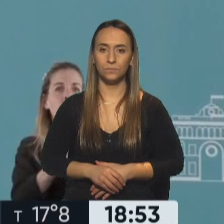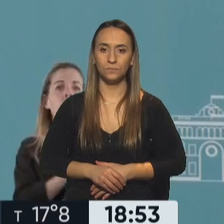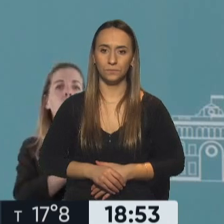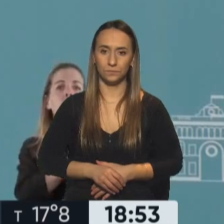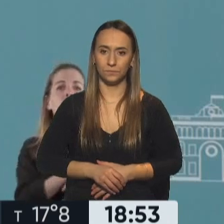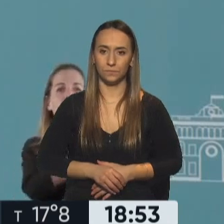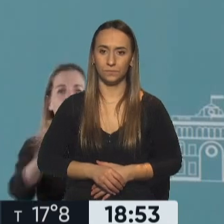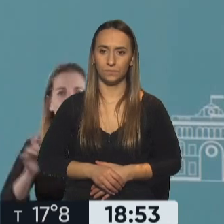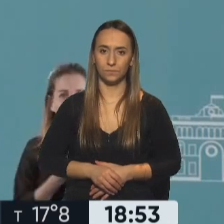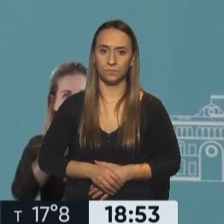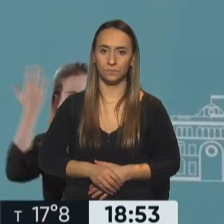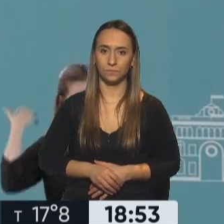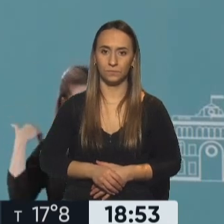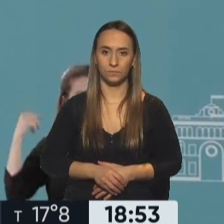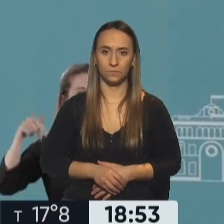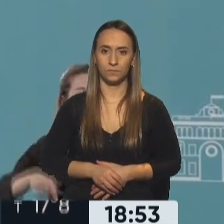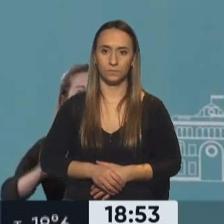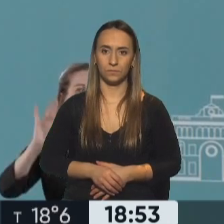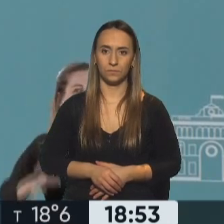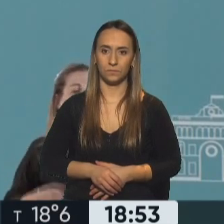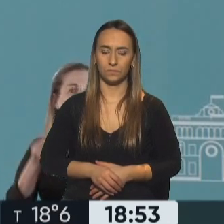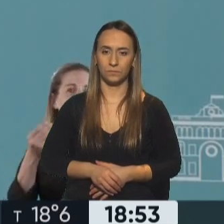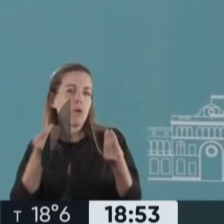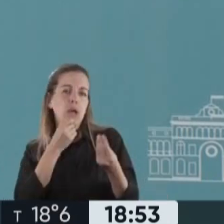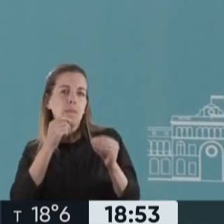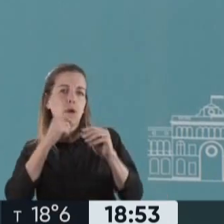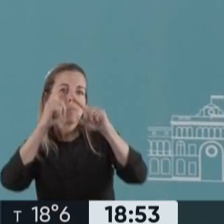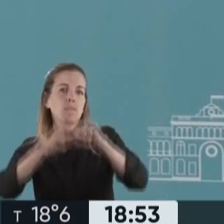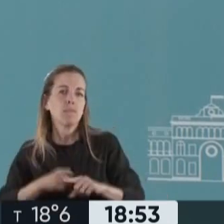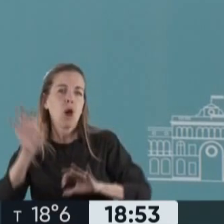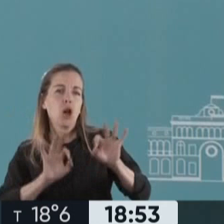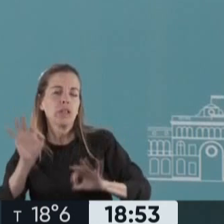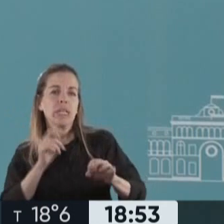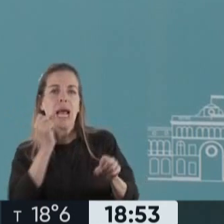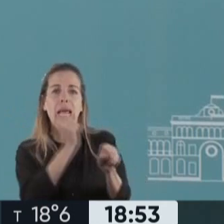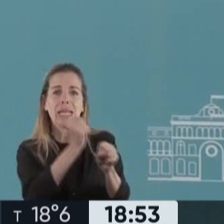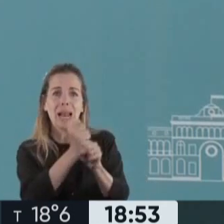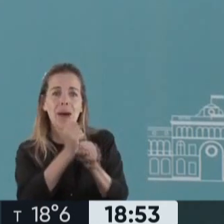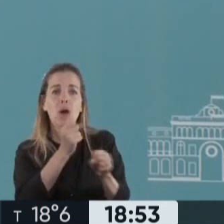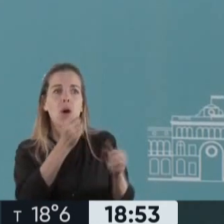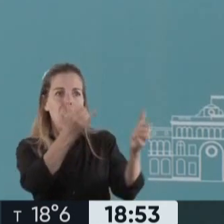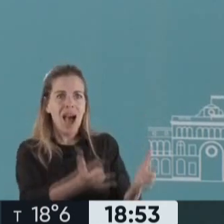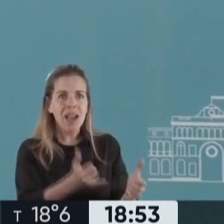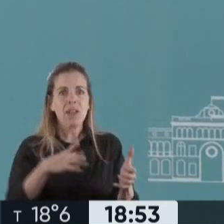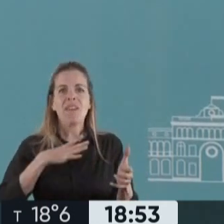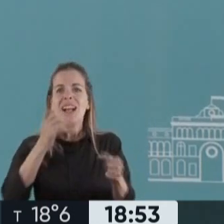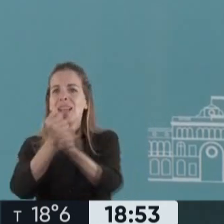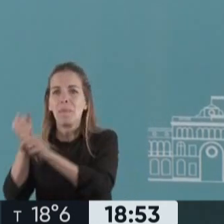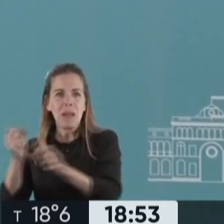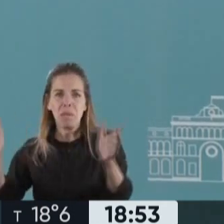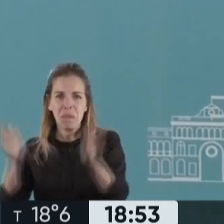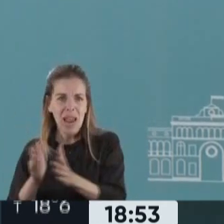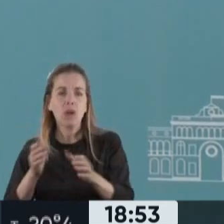verdad es que tenemos números de empleo en este momento que nos muestran que el desempleo sigue bajando, que se siguen creando